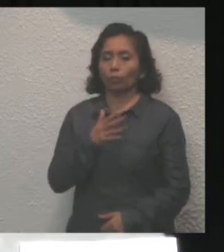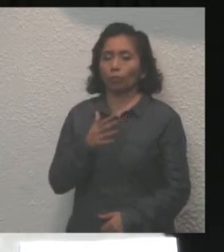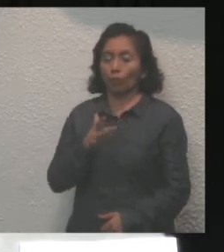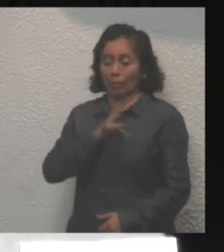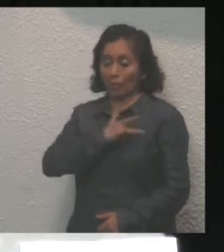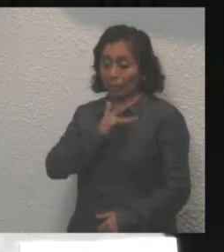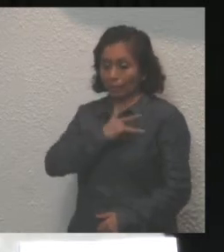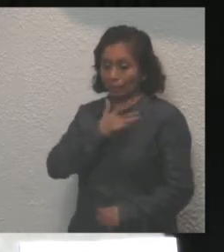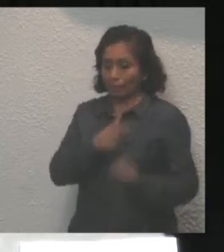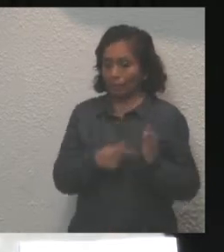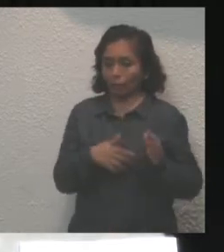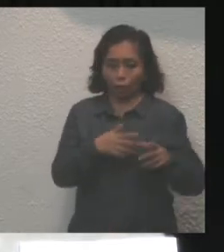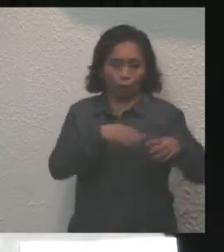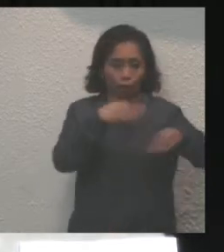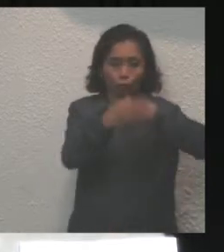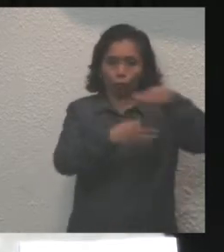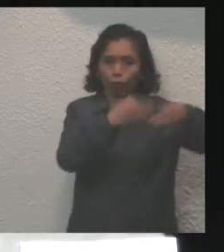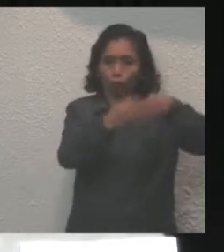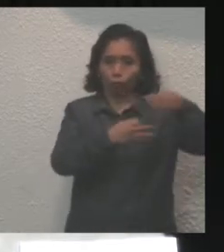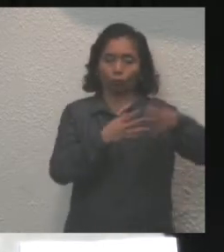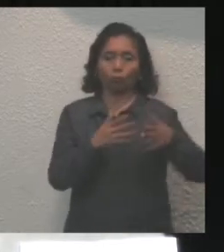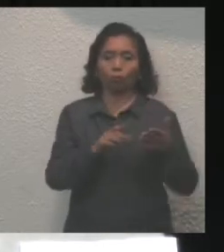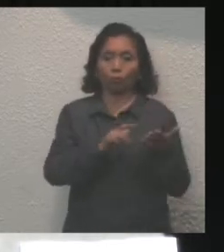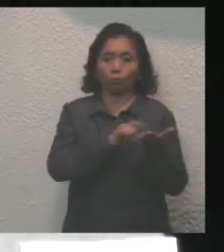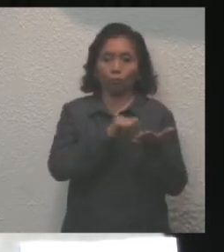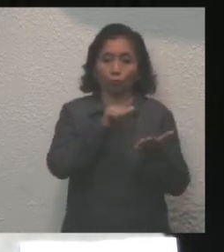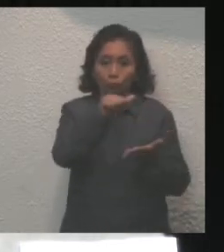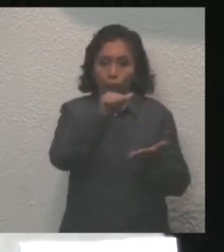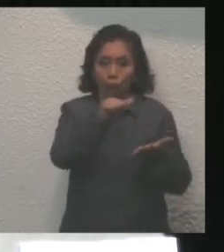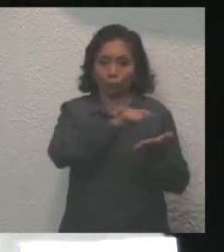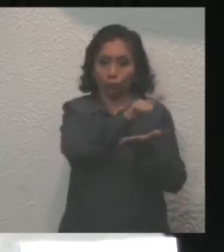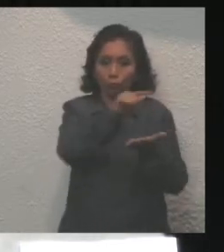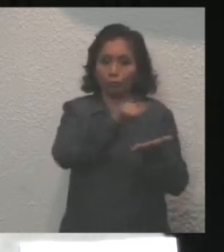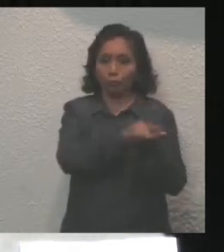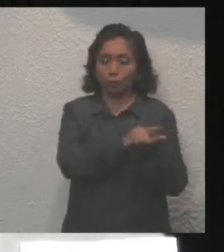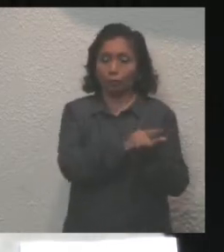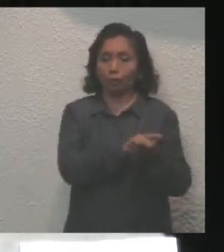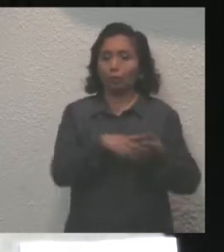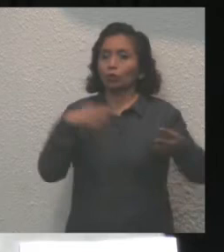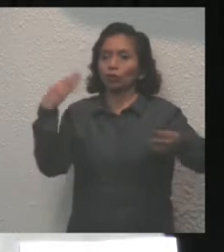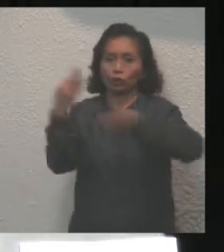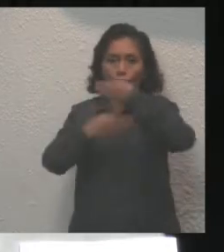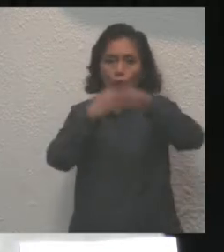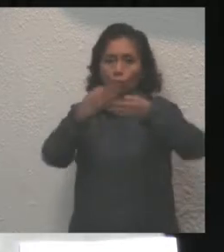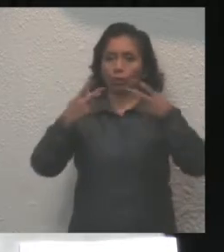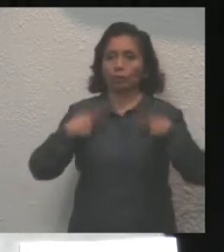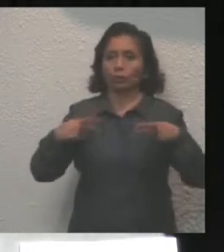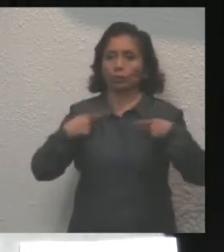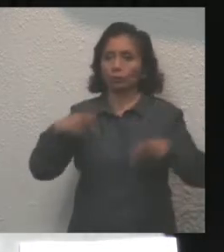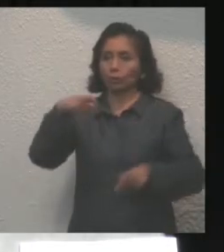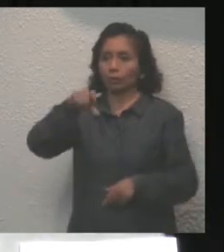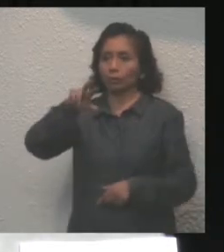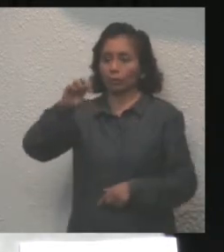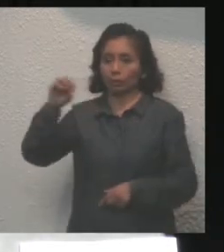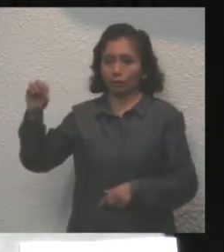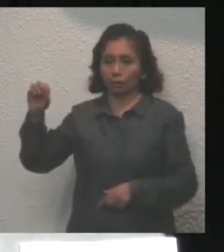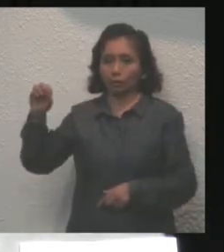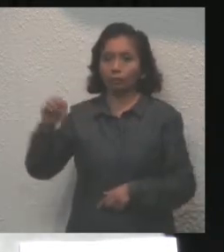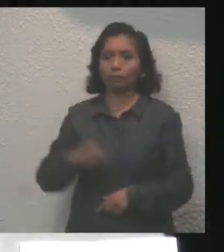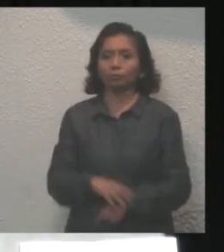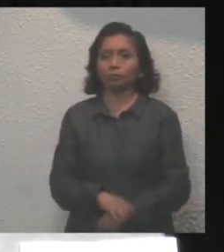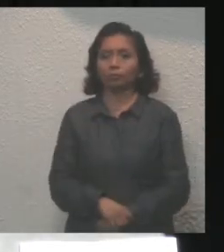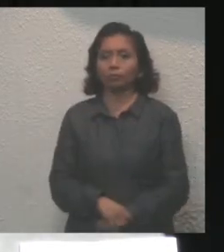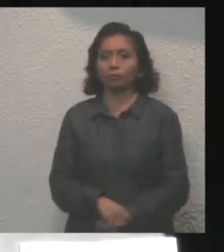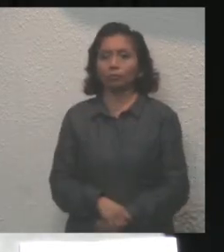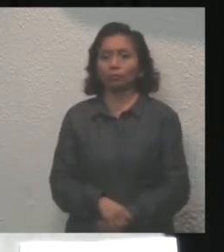de quienes conformamos la actual legislatura, como de los ciudadanos que por nuestro conducto